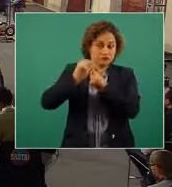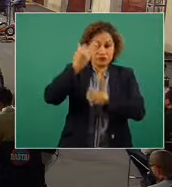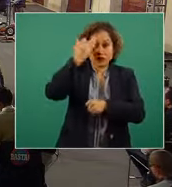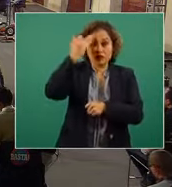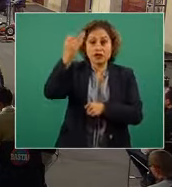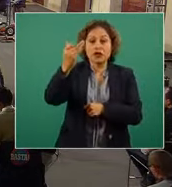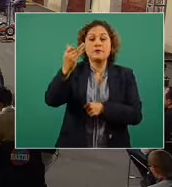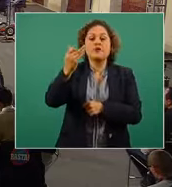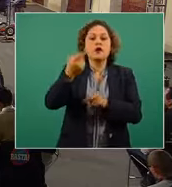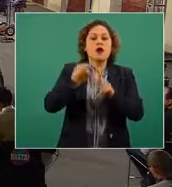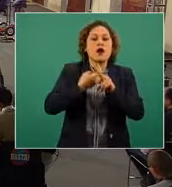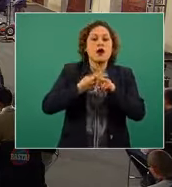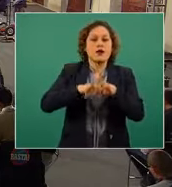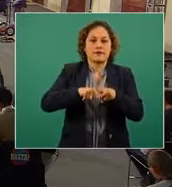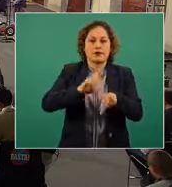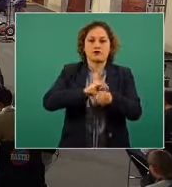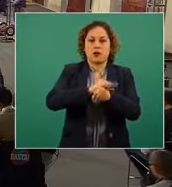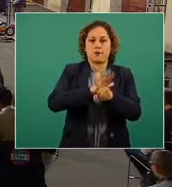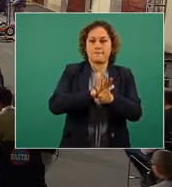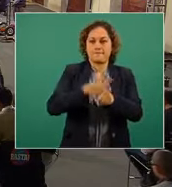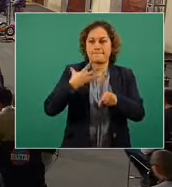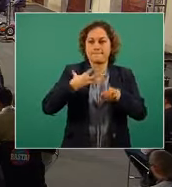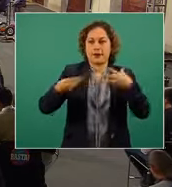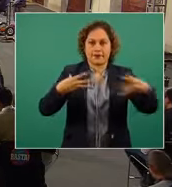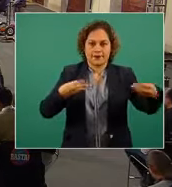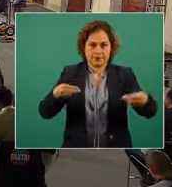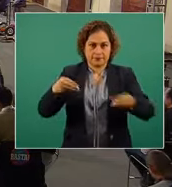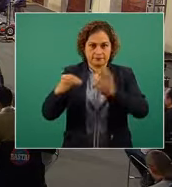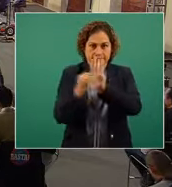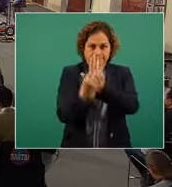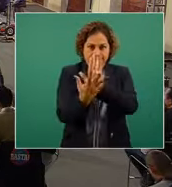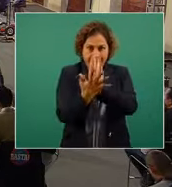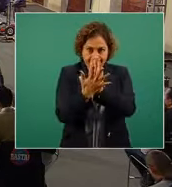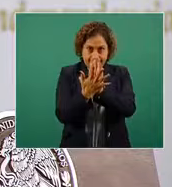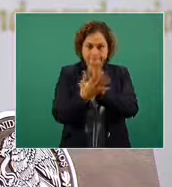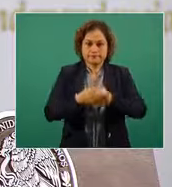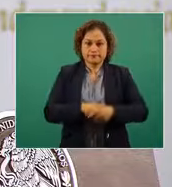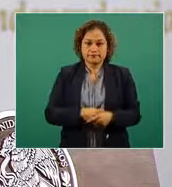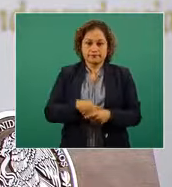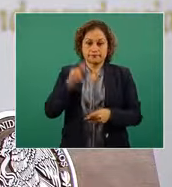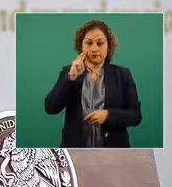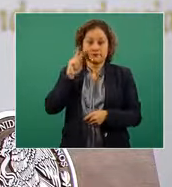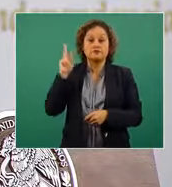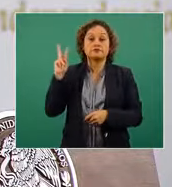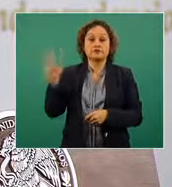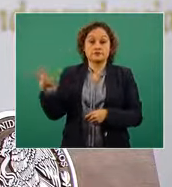desde hace un año. Ustedes pueden ver con una señal amarilla